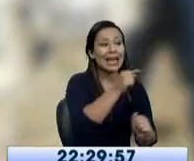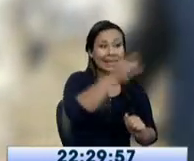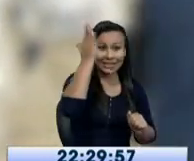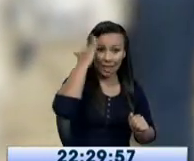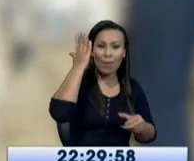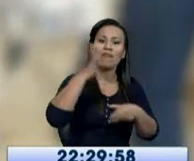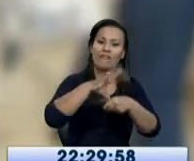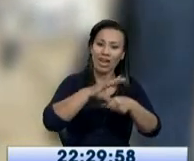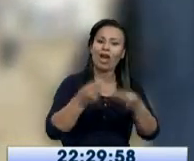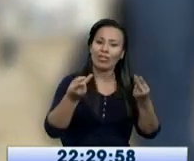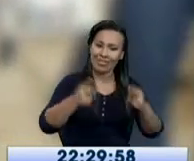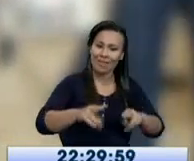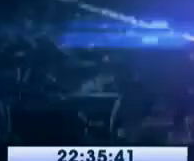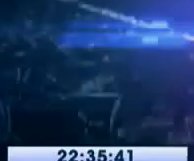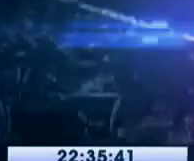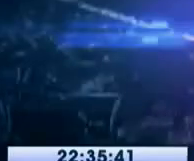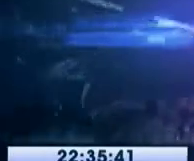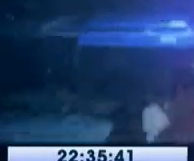Informó Julio César Saona.